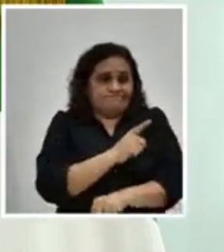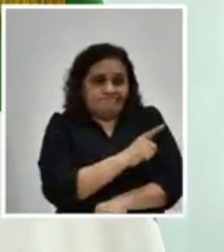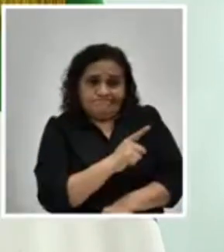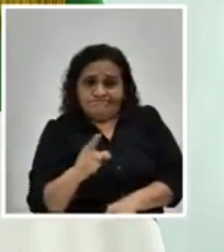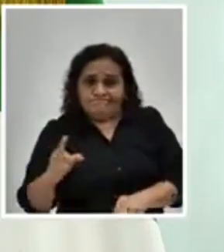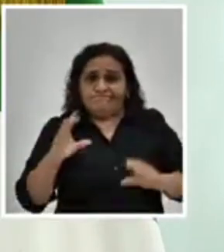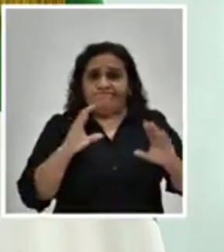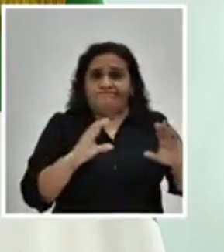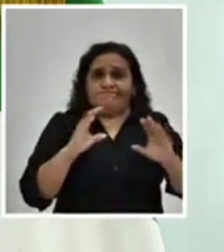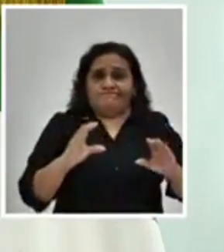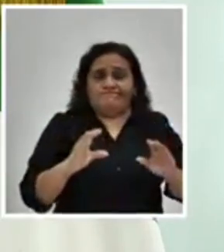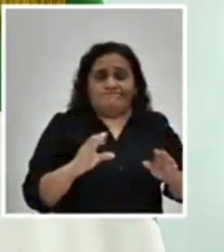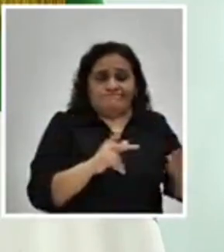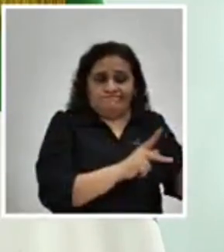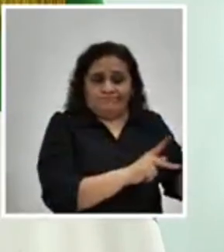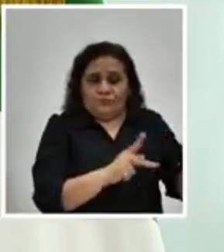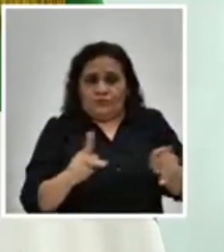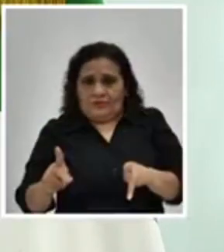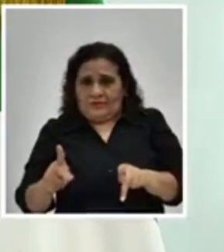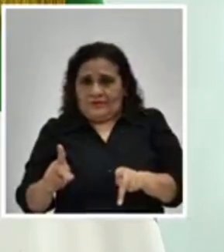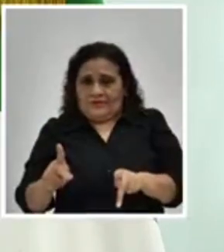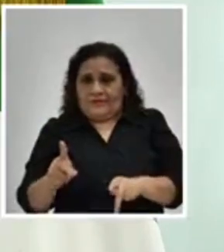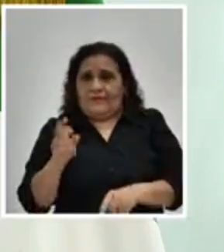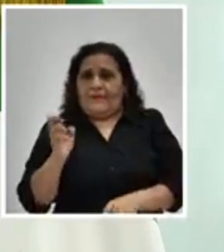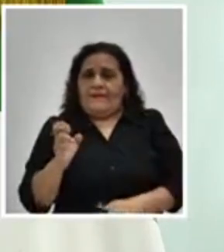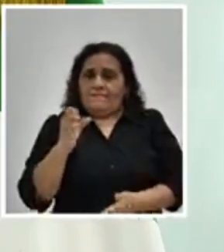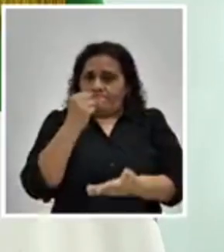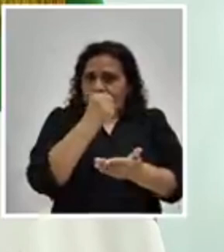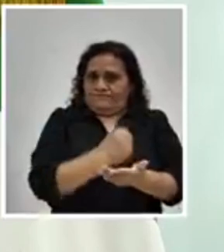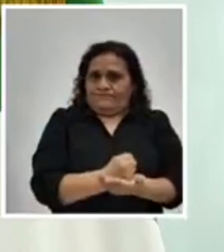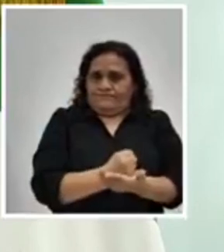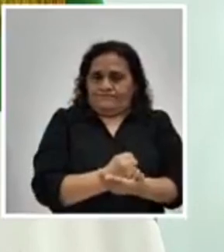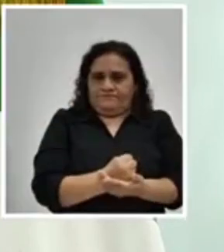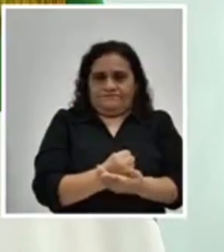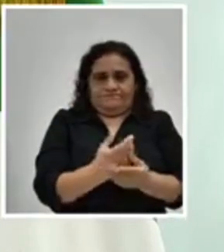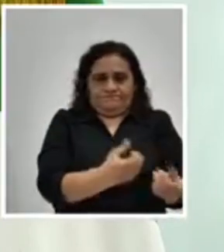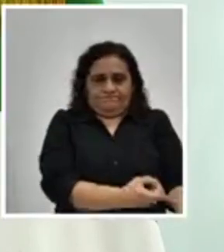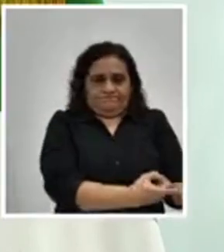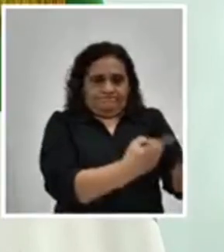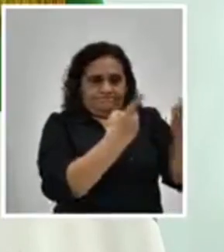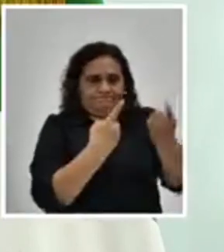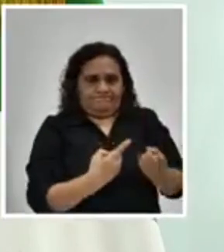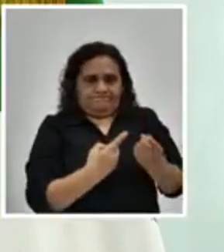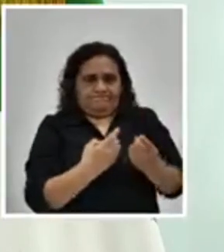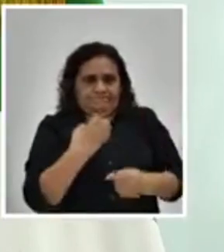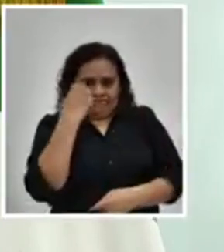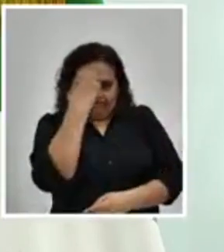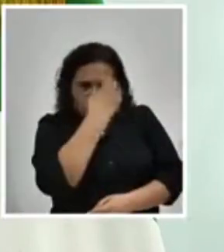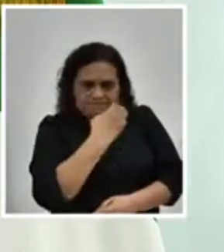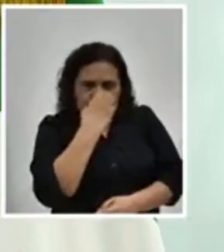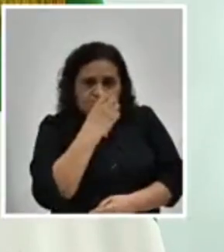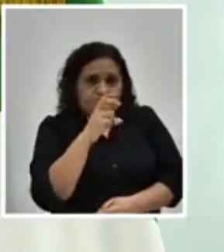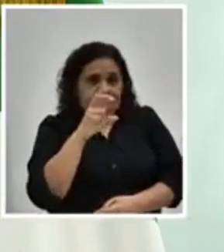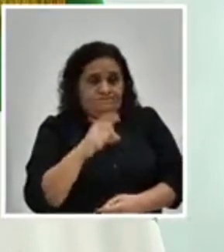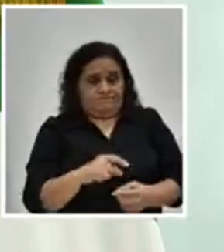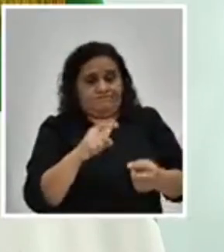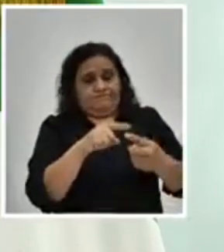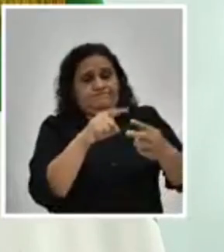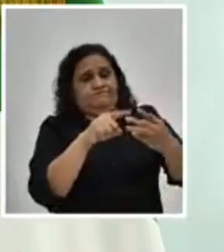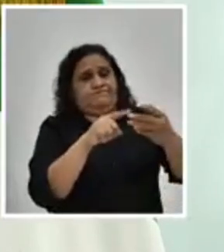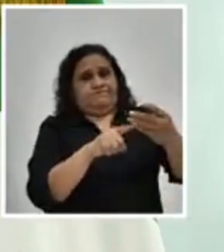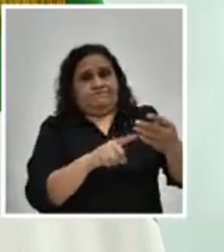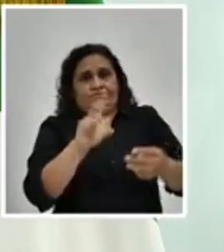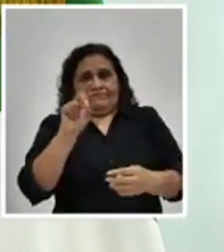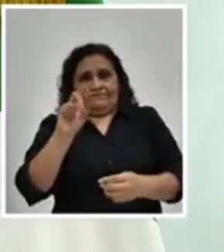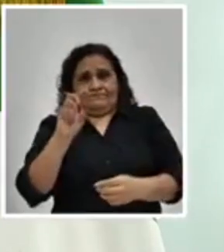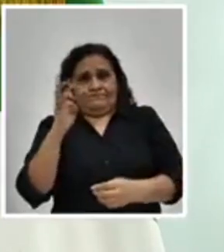playas. Este distintivo se proporcionó después de evaluar 33 criterios, los